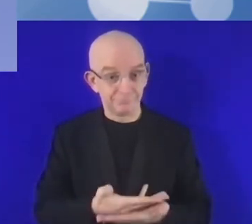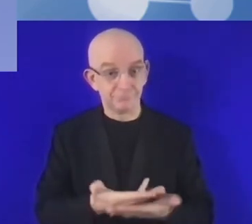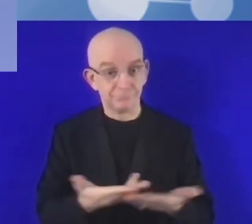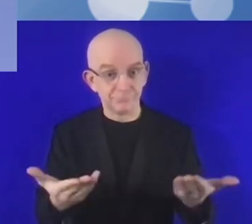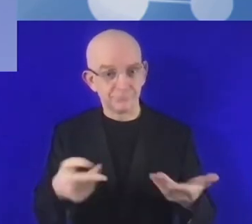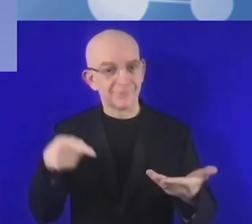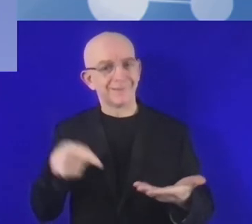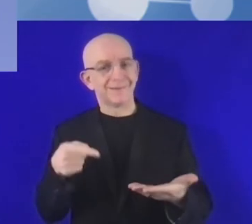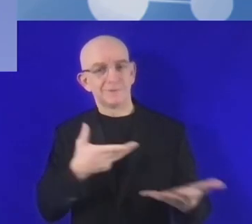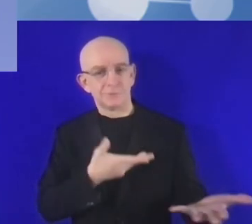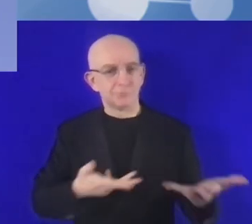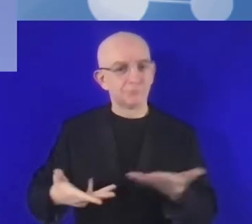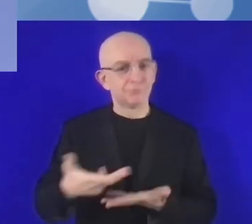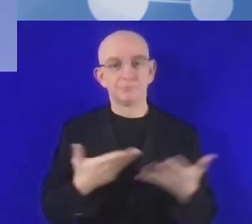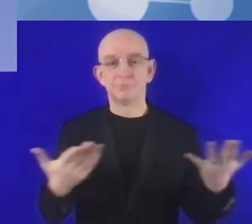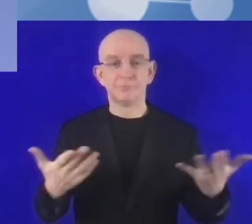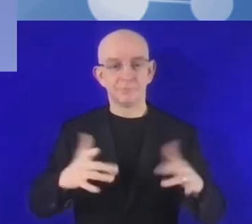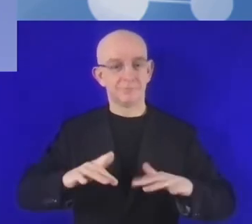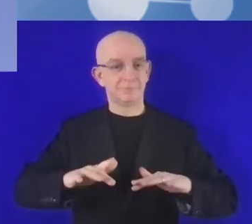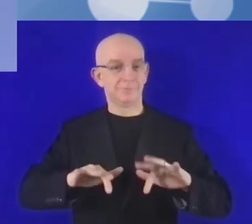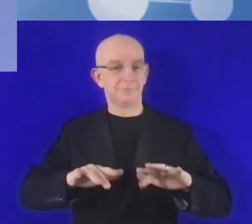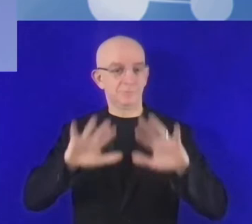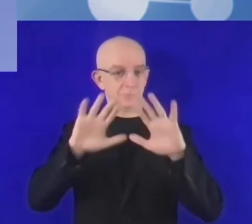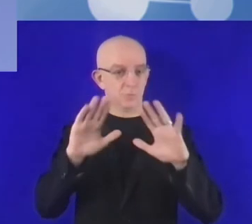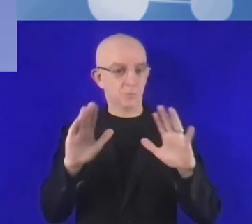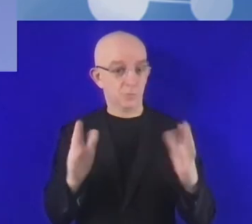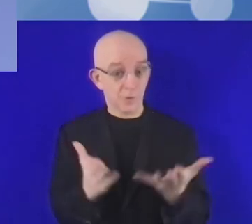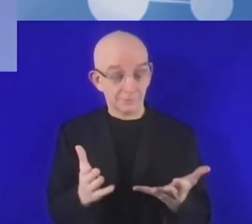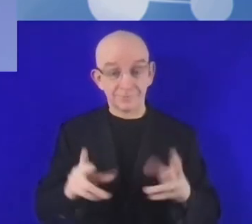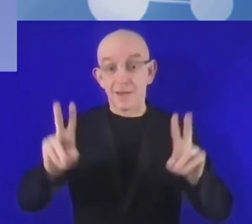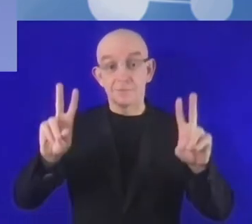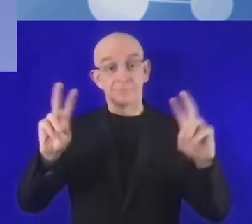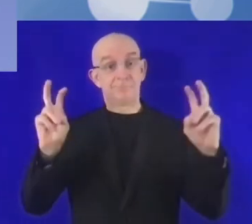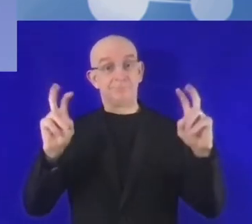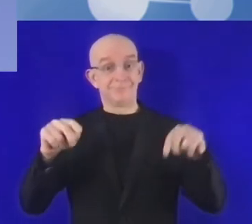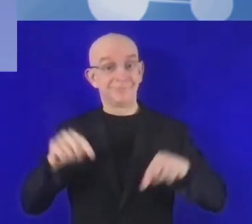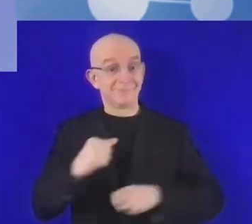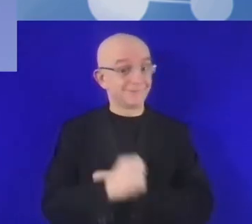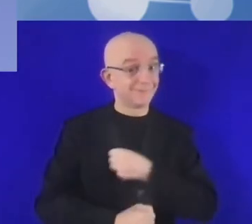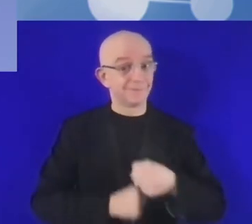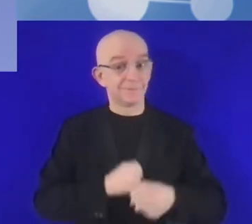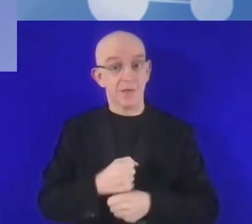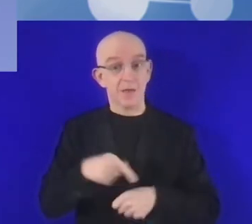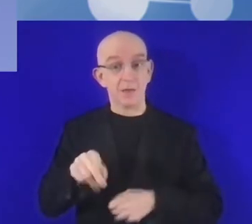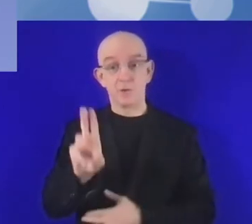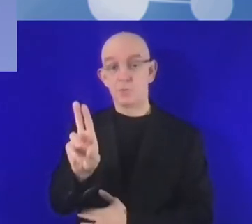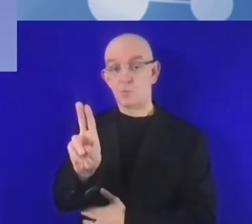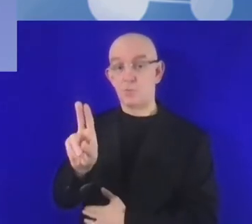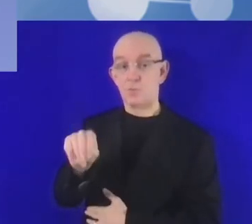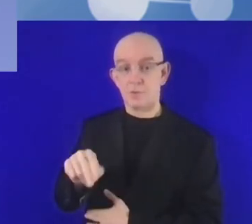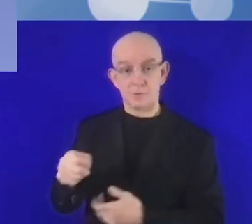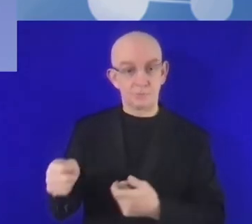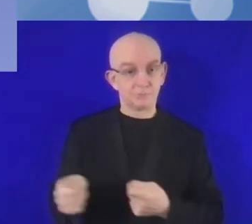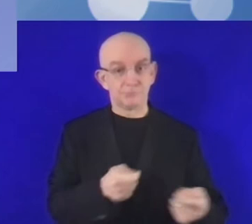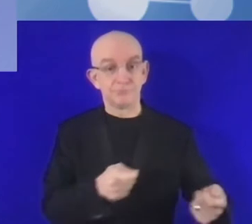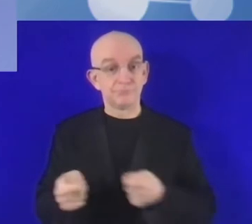nosotros en línea, ya que hablaremos, al fin y al cabo, sobre el mundo digital. Nos encontramos en esta cumbre digital bajo